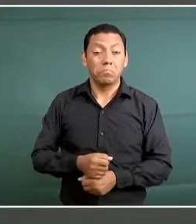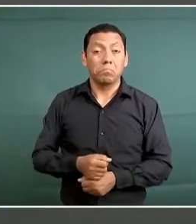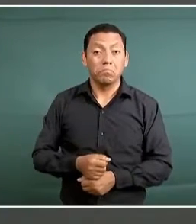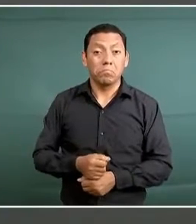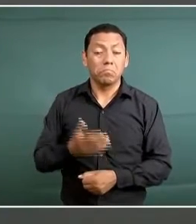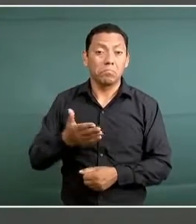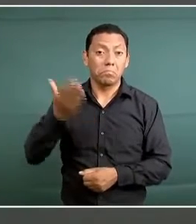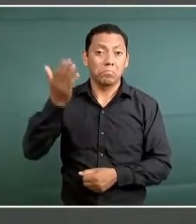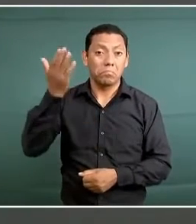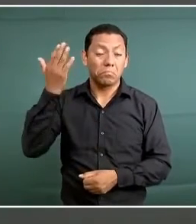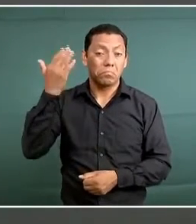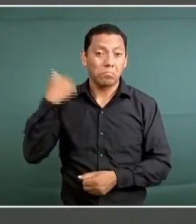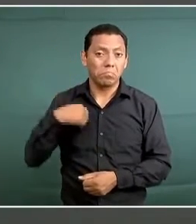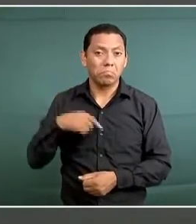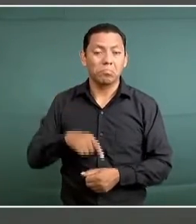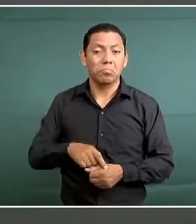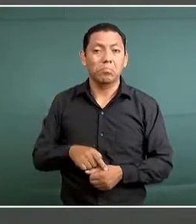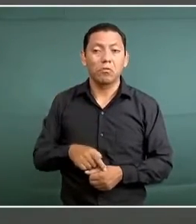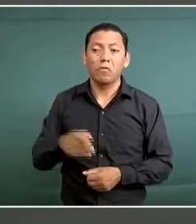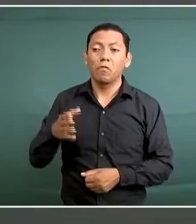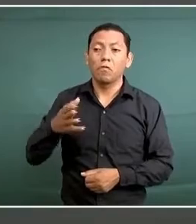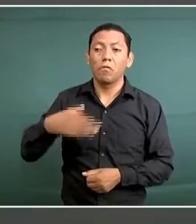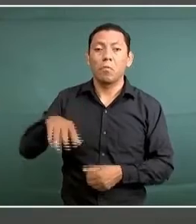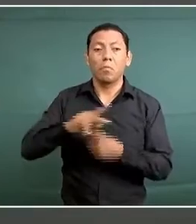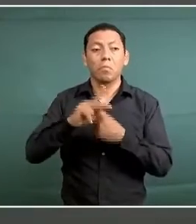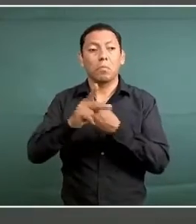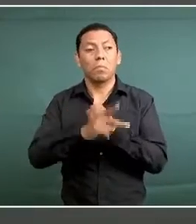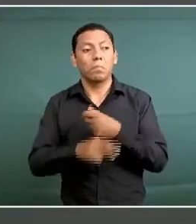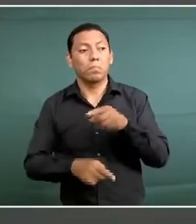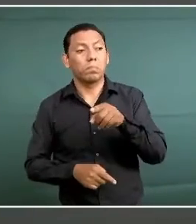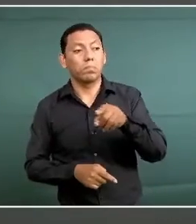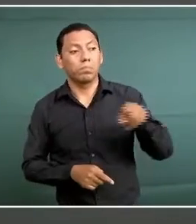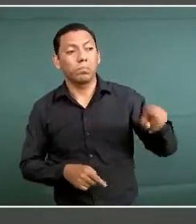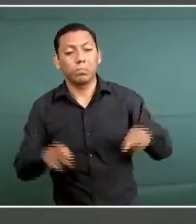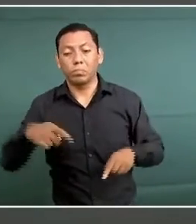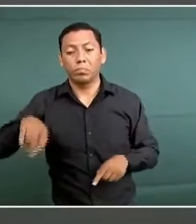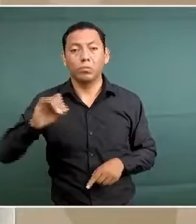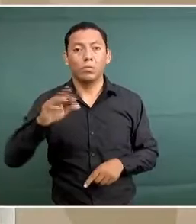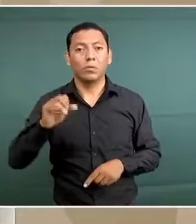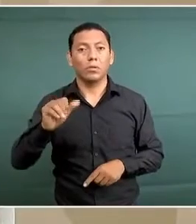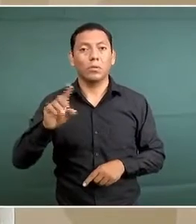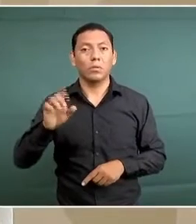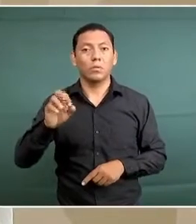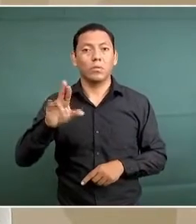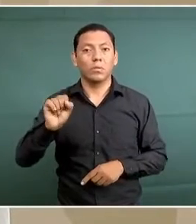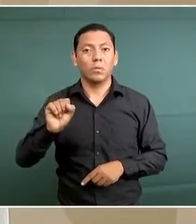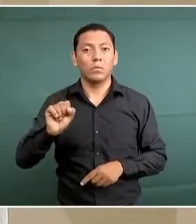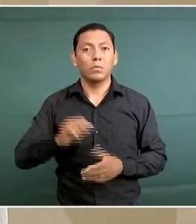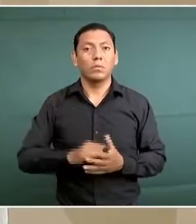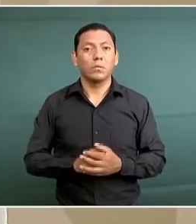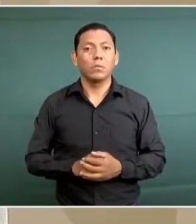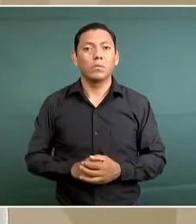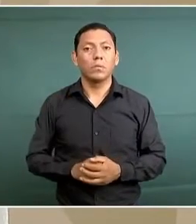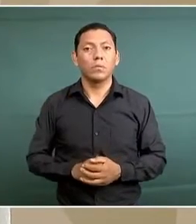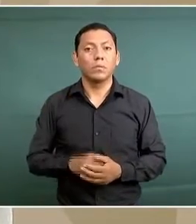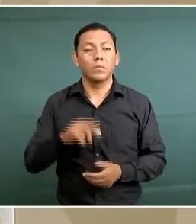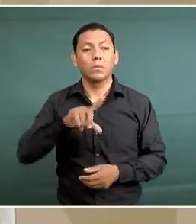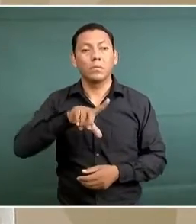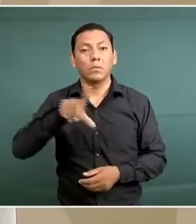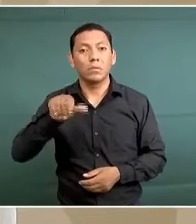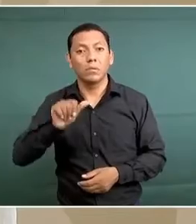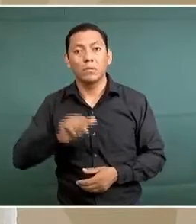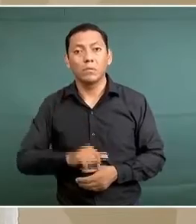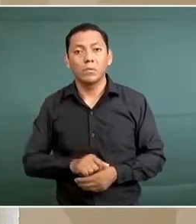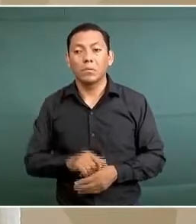al que fueron a buscar al extranjero los conservadores después de que nos quitaron